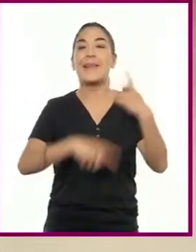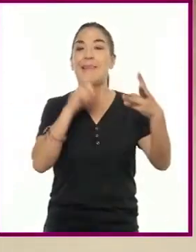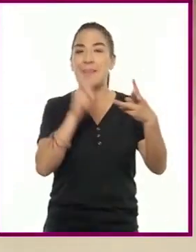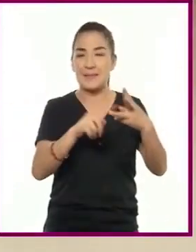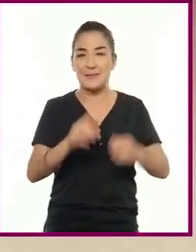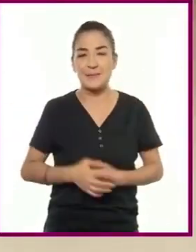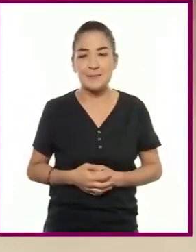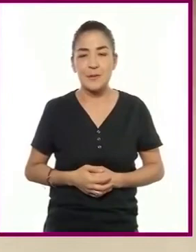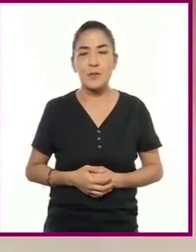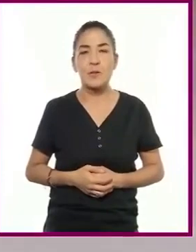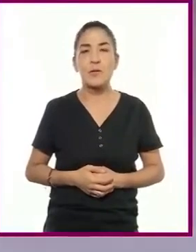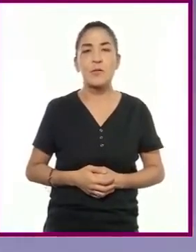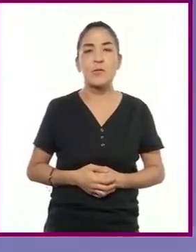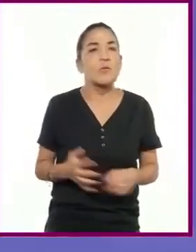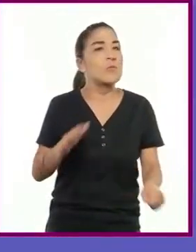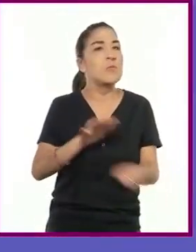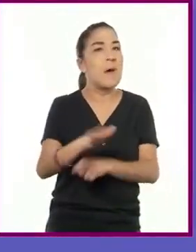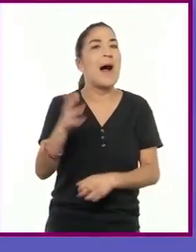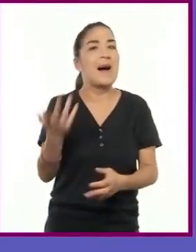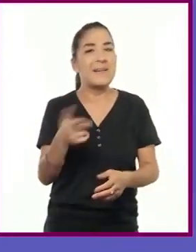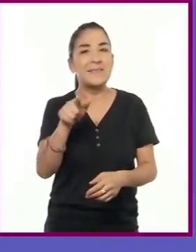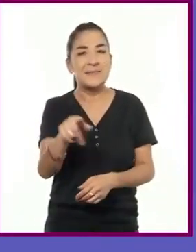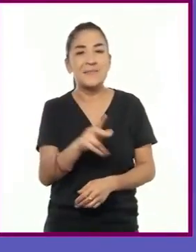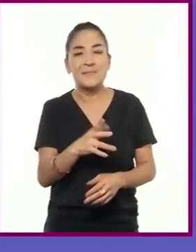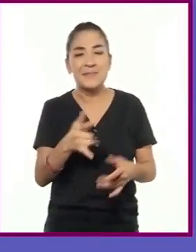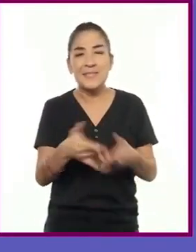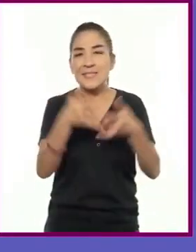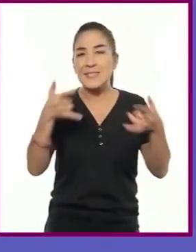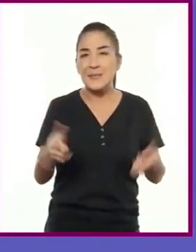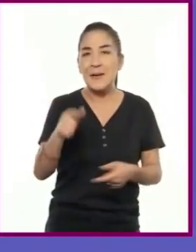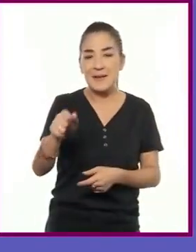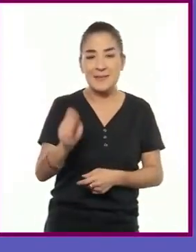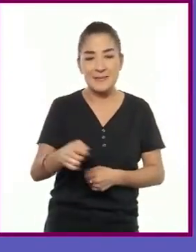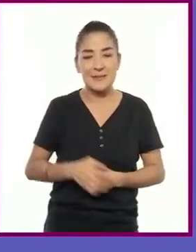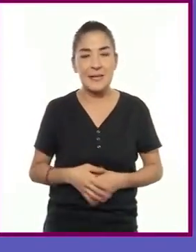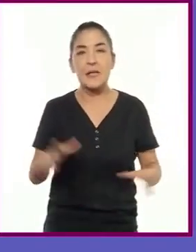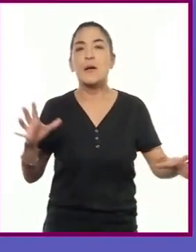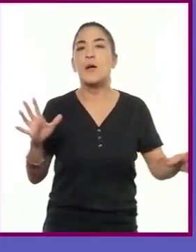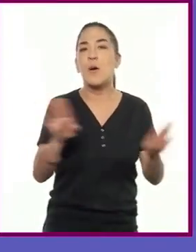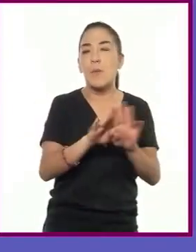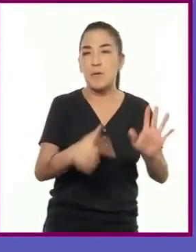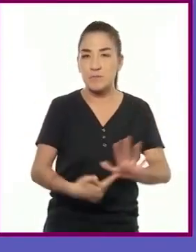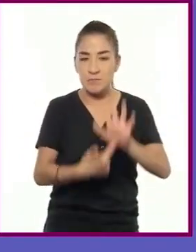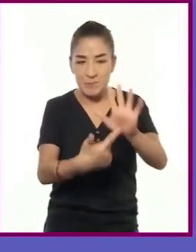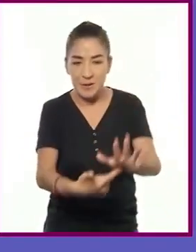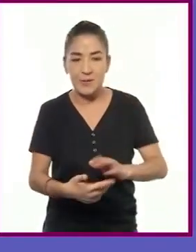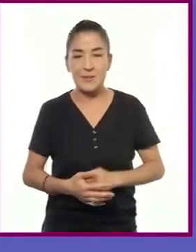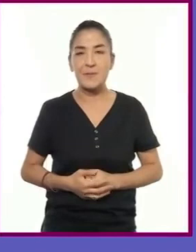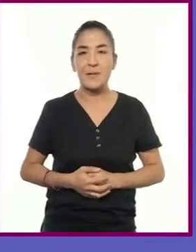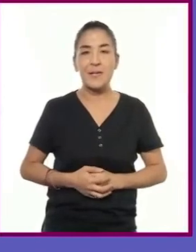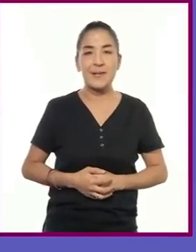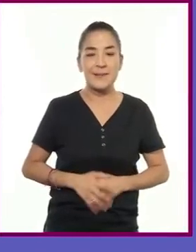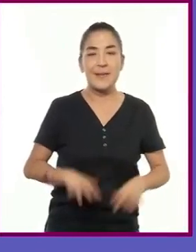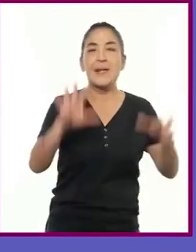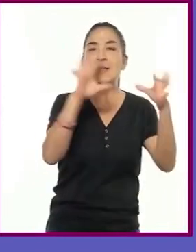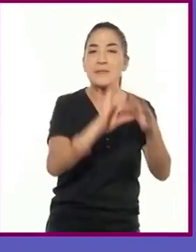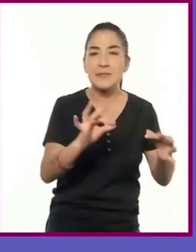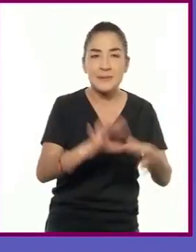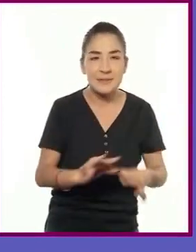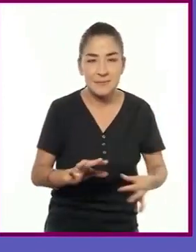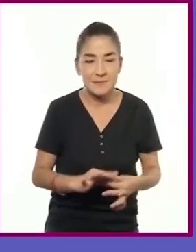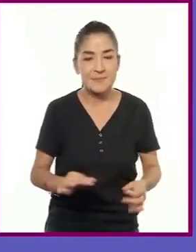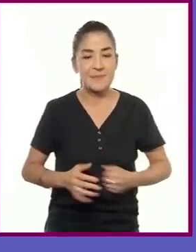de texto es el anterior? Inciso A, expositivo. Inciso B,